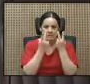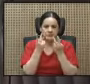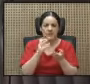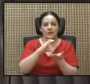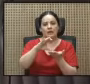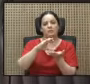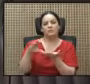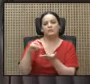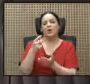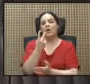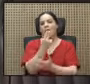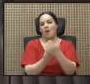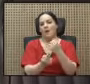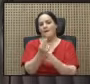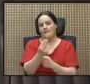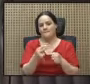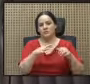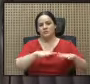dos zonas que he mencionado.